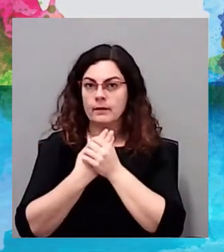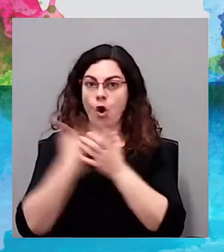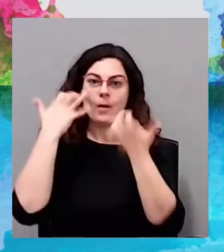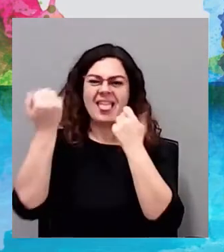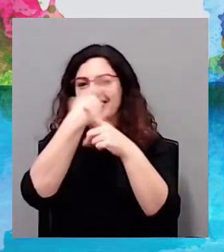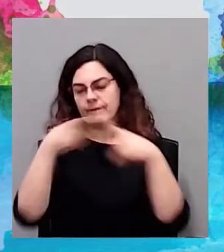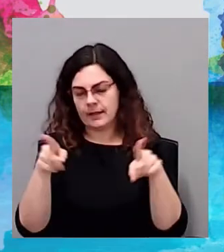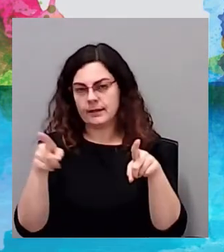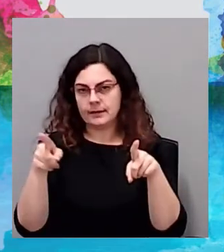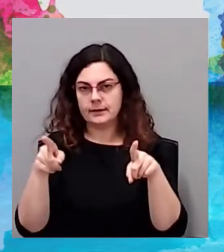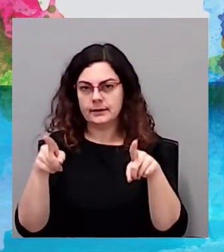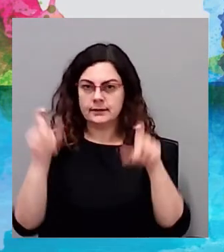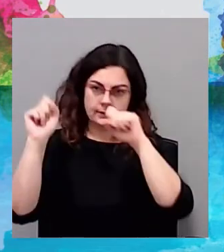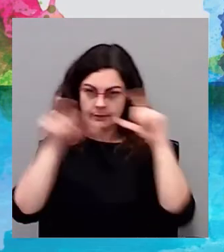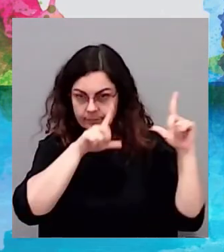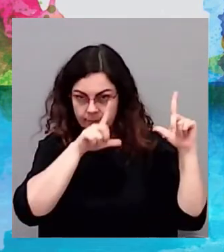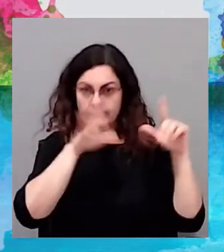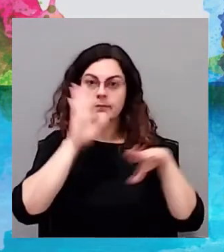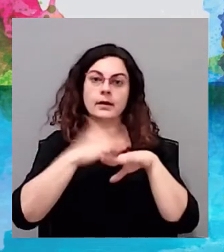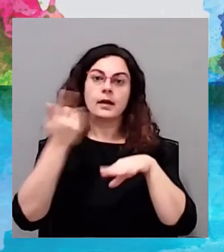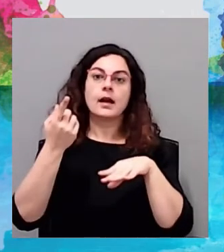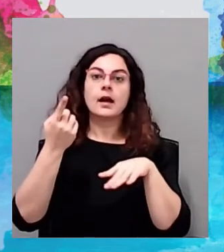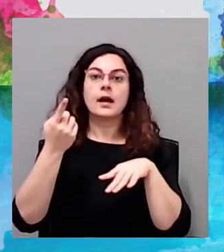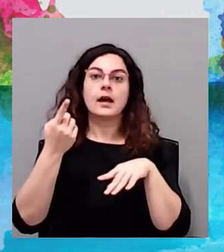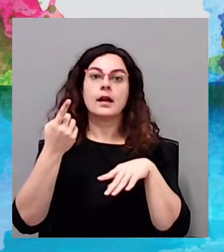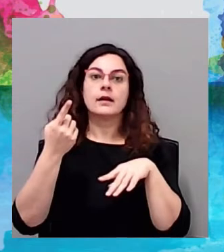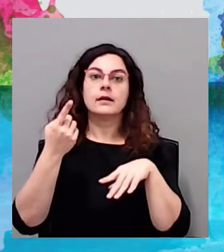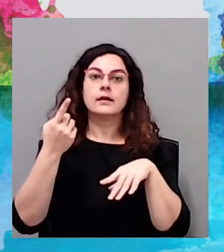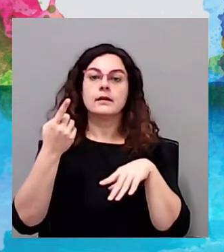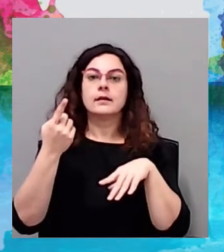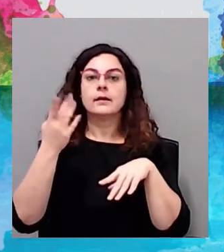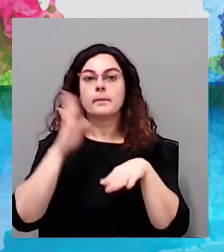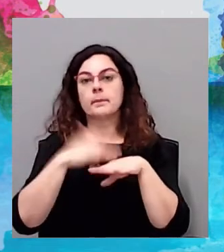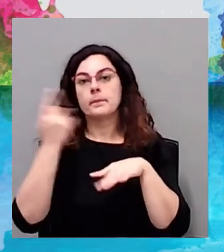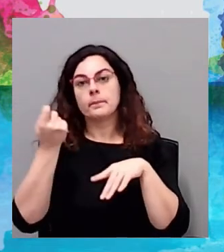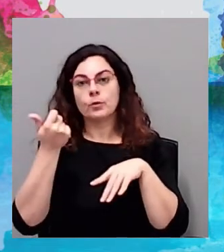diferentes, y creo que ahora vamos a ir desde quizás lo más